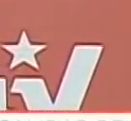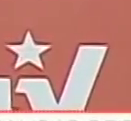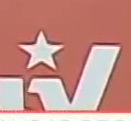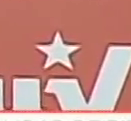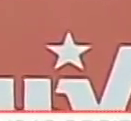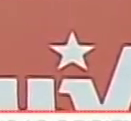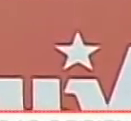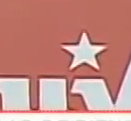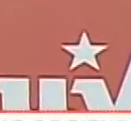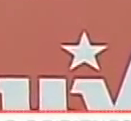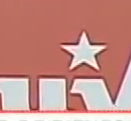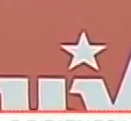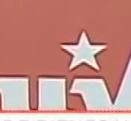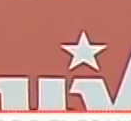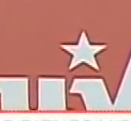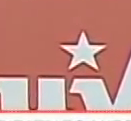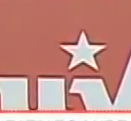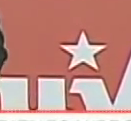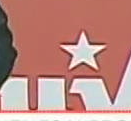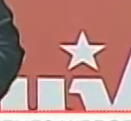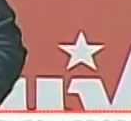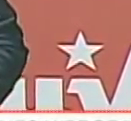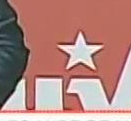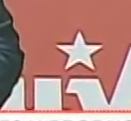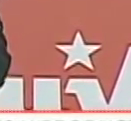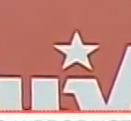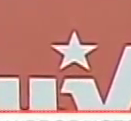jornada de carnetización. Solo este fin de semana,